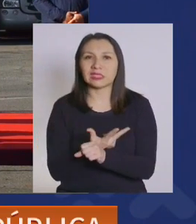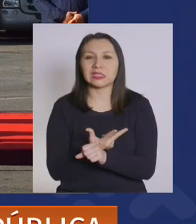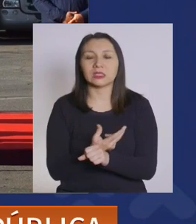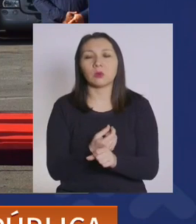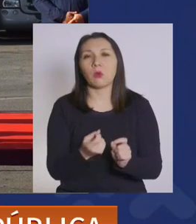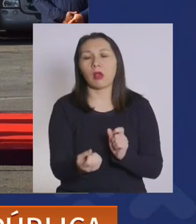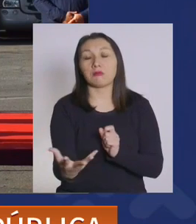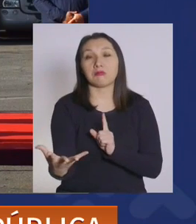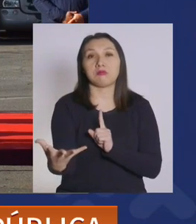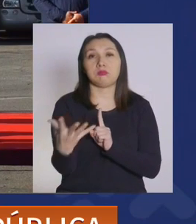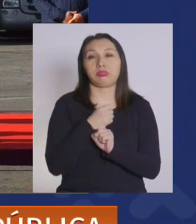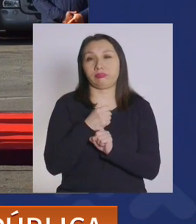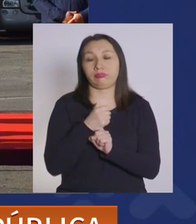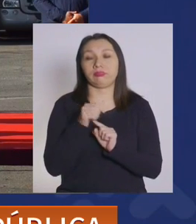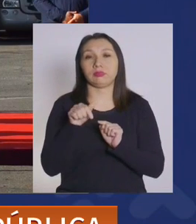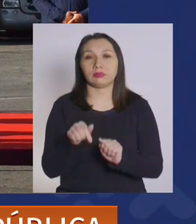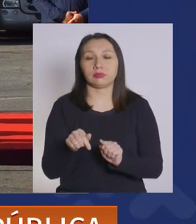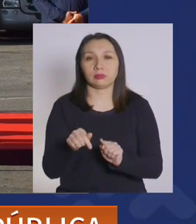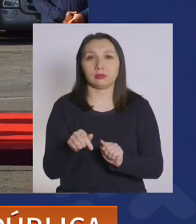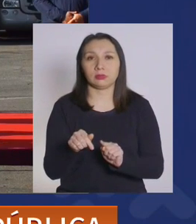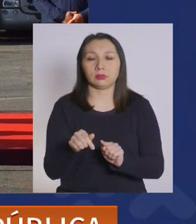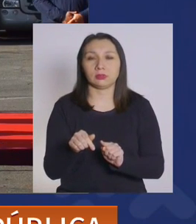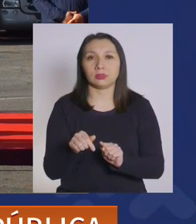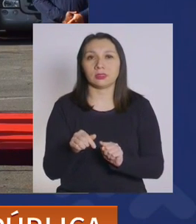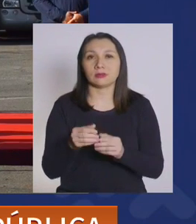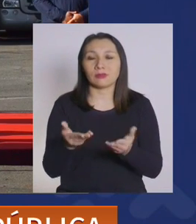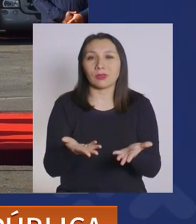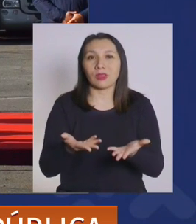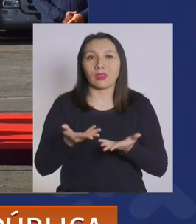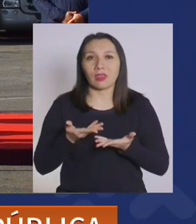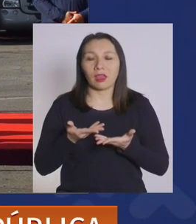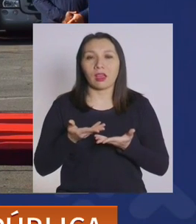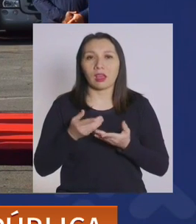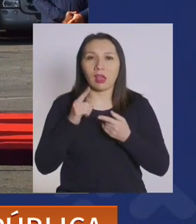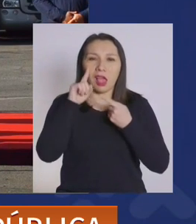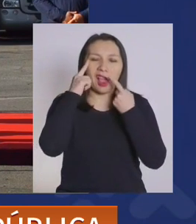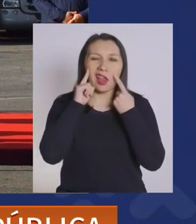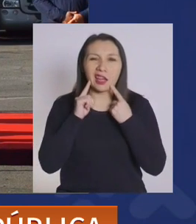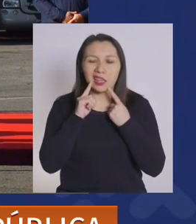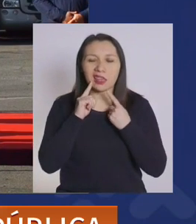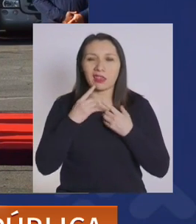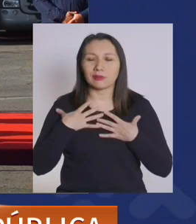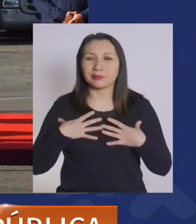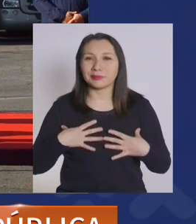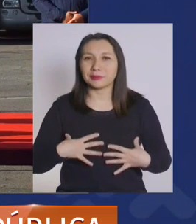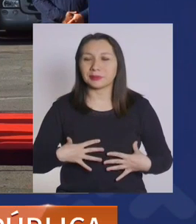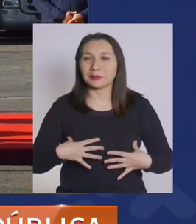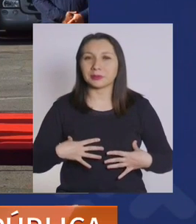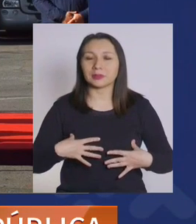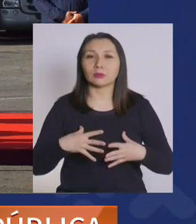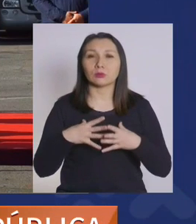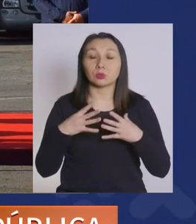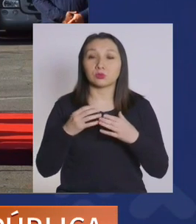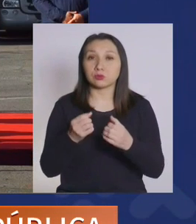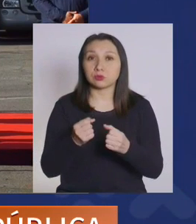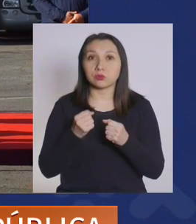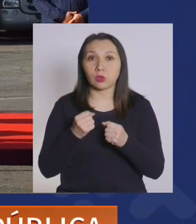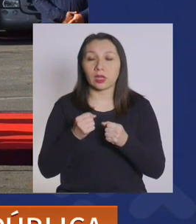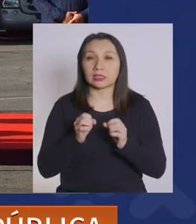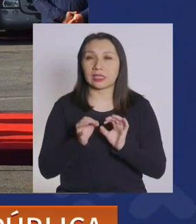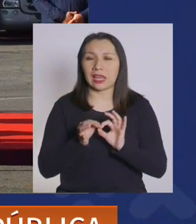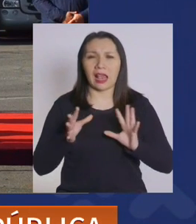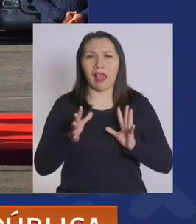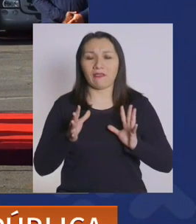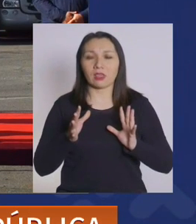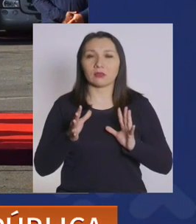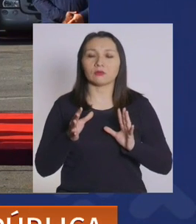atacado y le produjeron heridas, daños, lesiones de tal magnitud